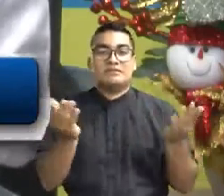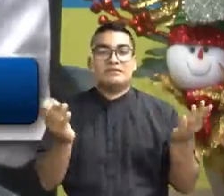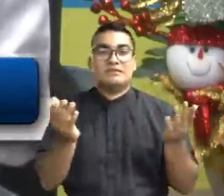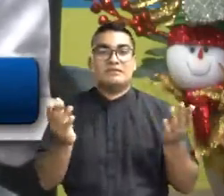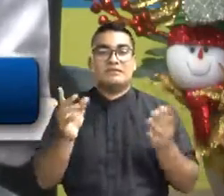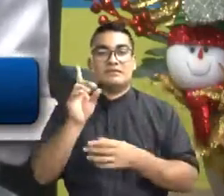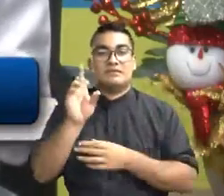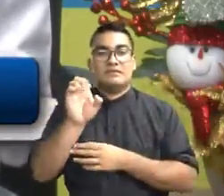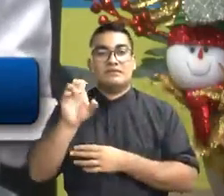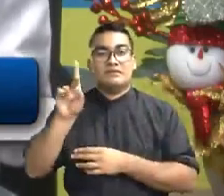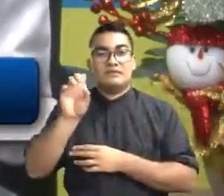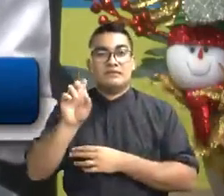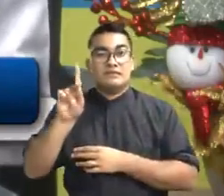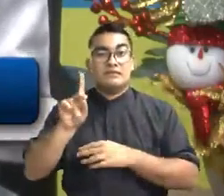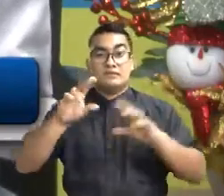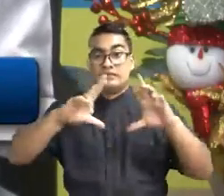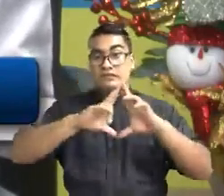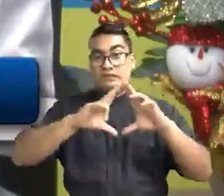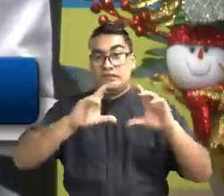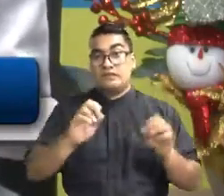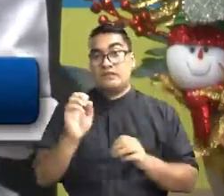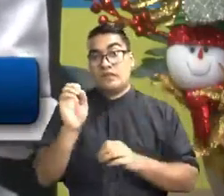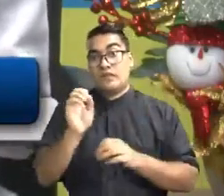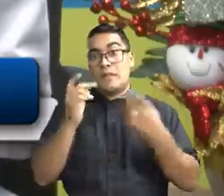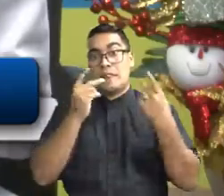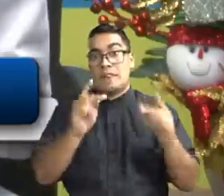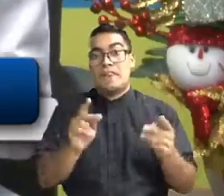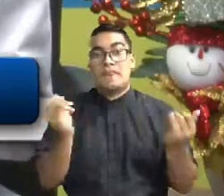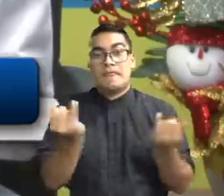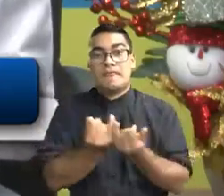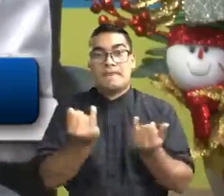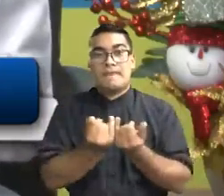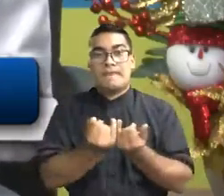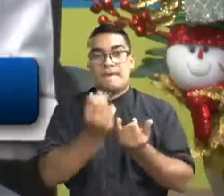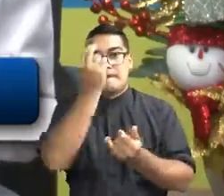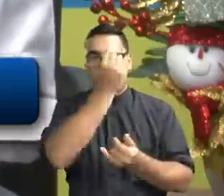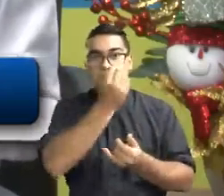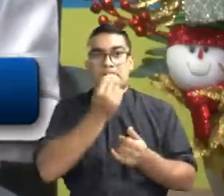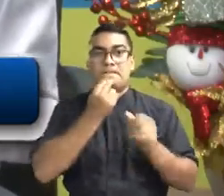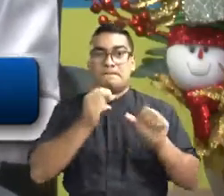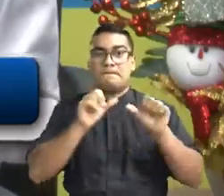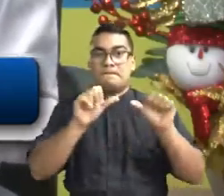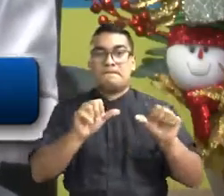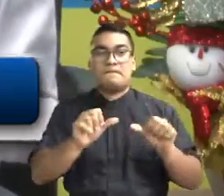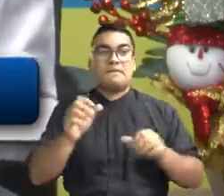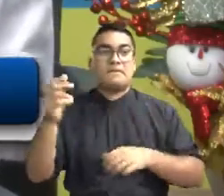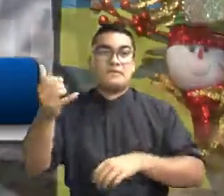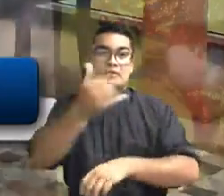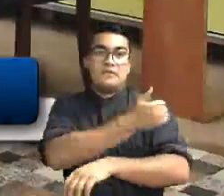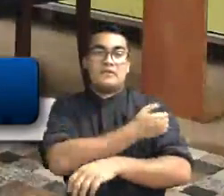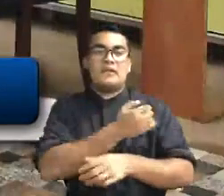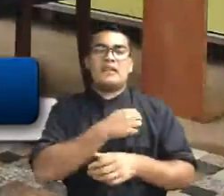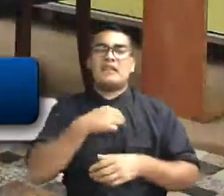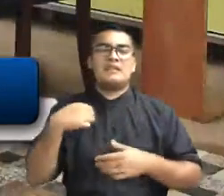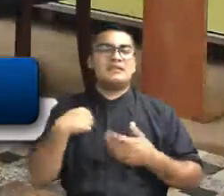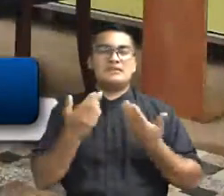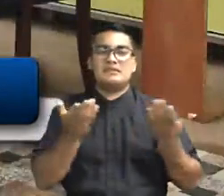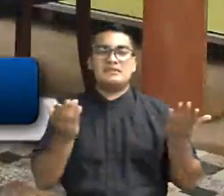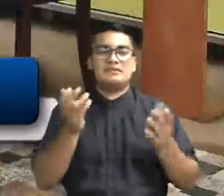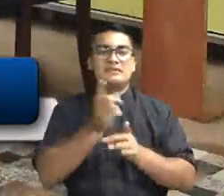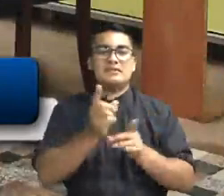acá en Nicaragua, pero sí es un motivo de consulta frecuente en el hospital. ¿Qué se debe de hacer si